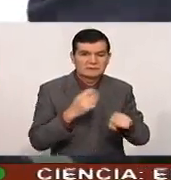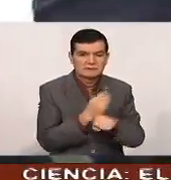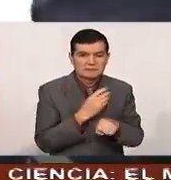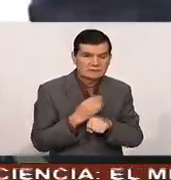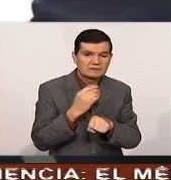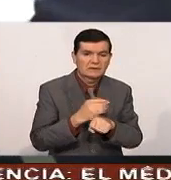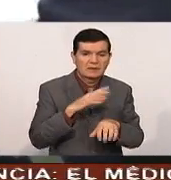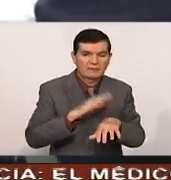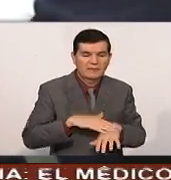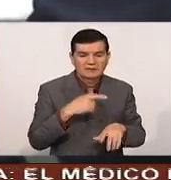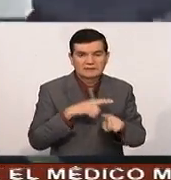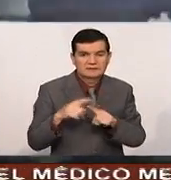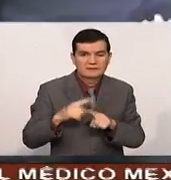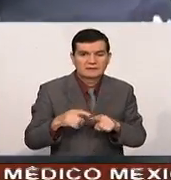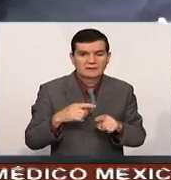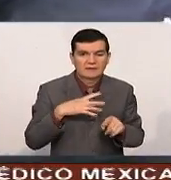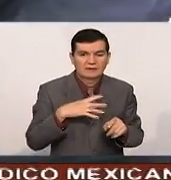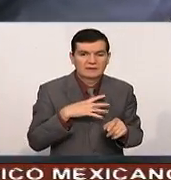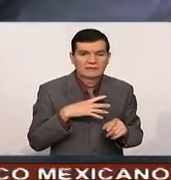y repito, y todas las